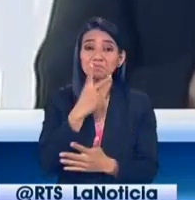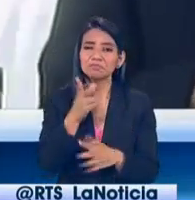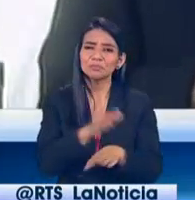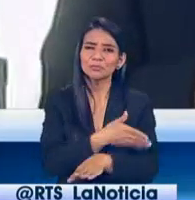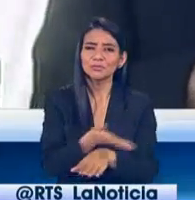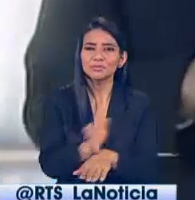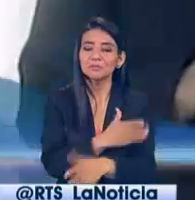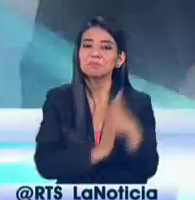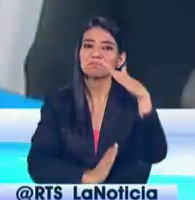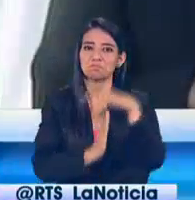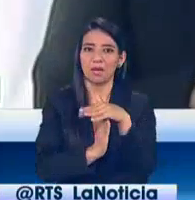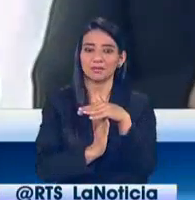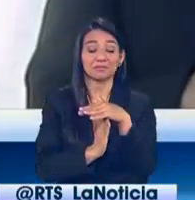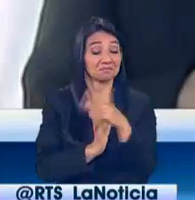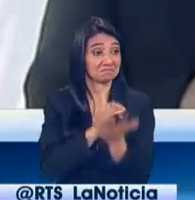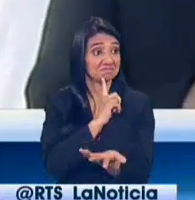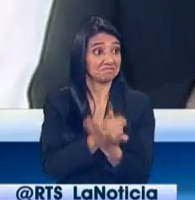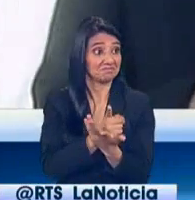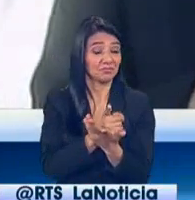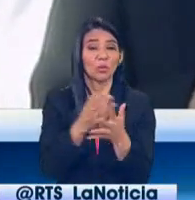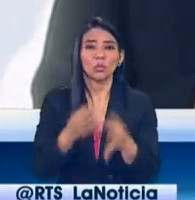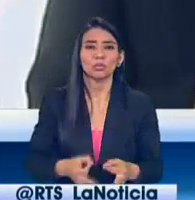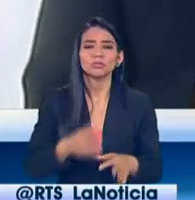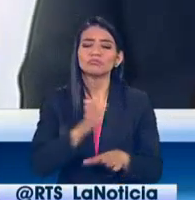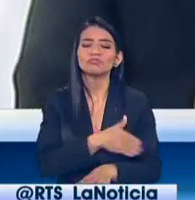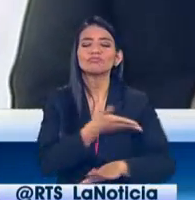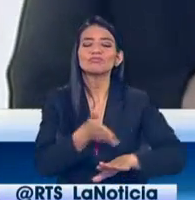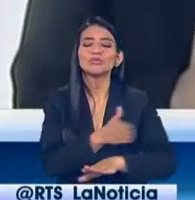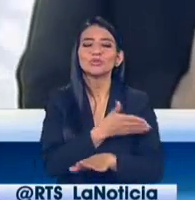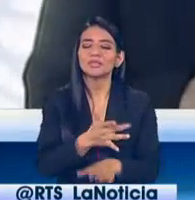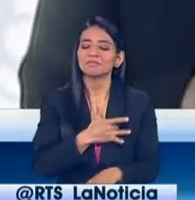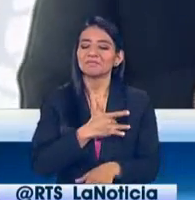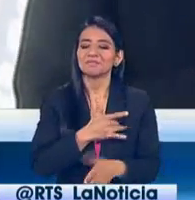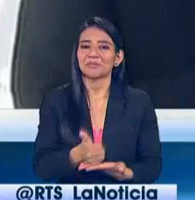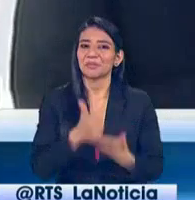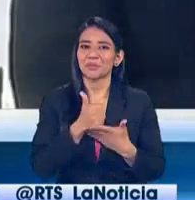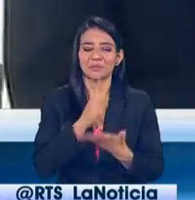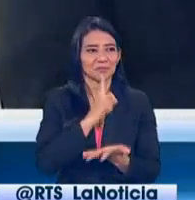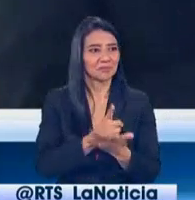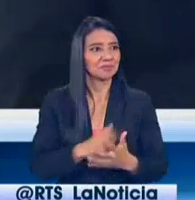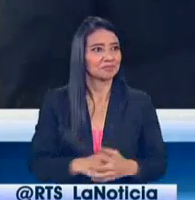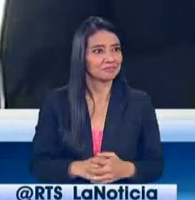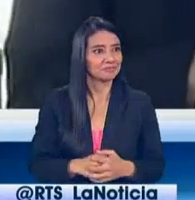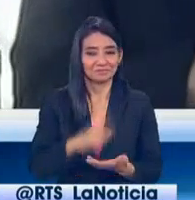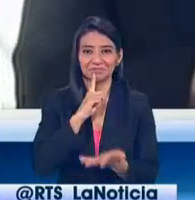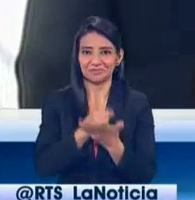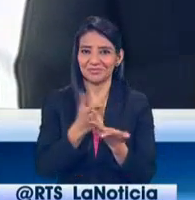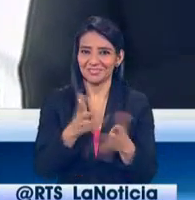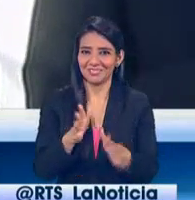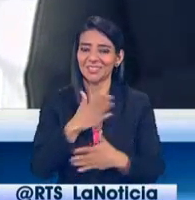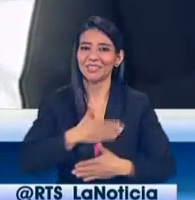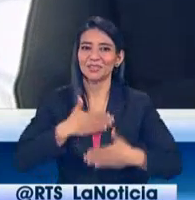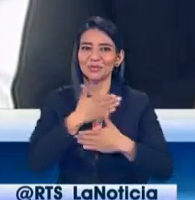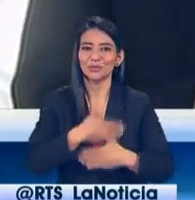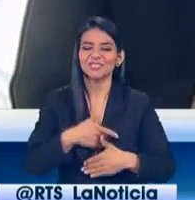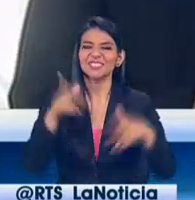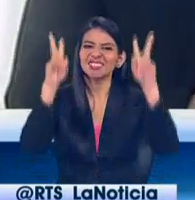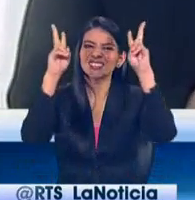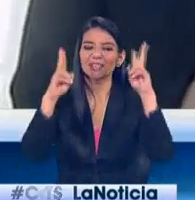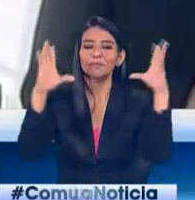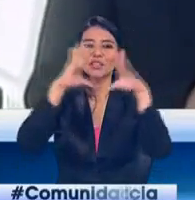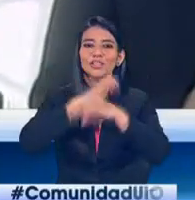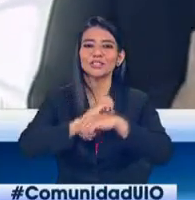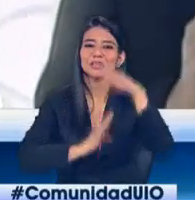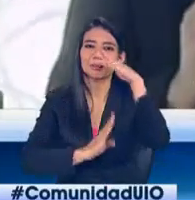la paz, y tendremos precisamente una canción que nos va a llevar a eso, Sofi. Claro que sí, vamos a disfrutar de Noche de Paz, interpretada